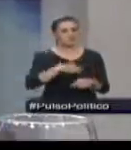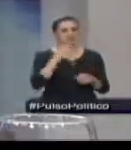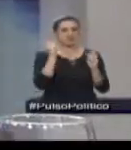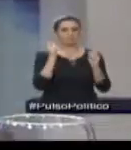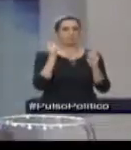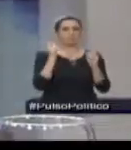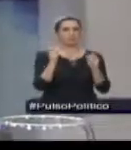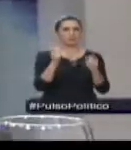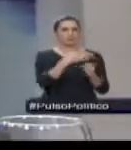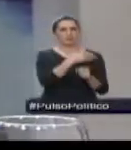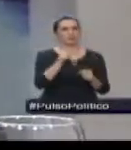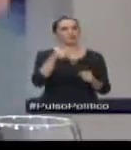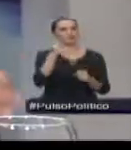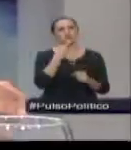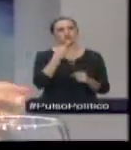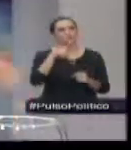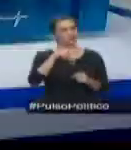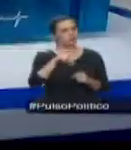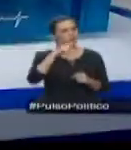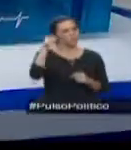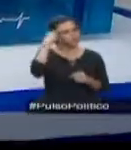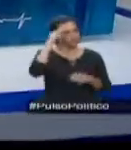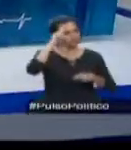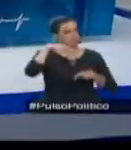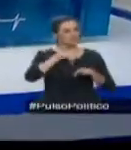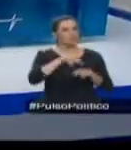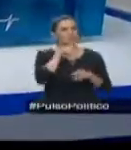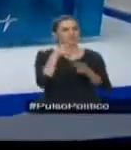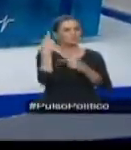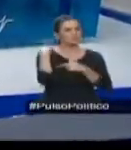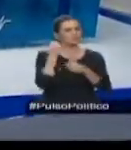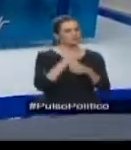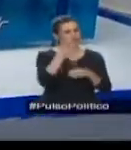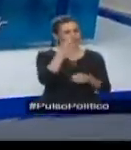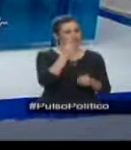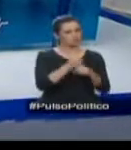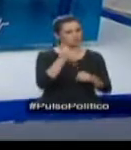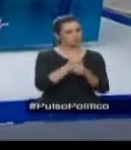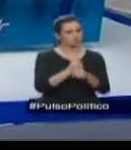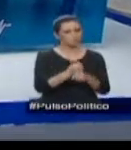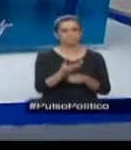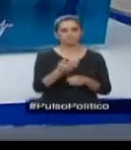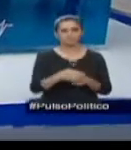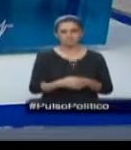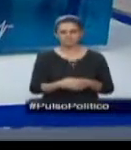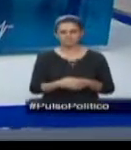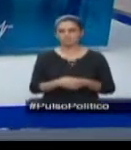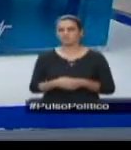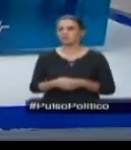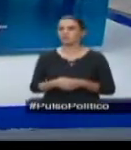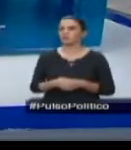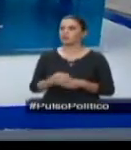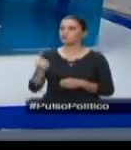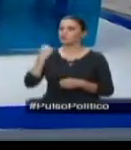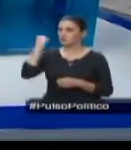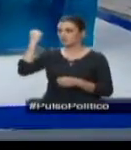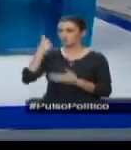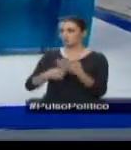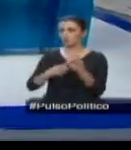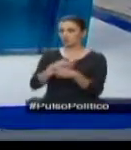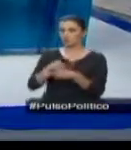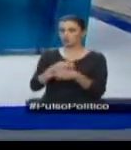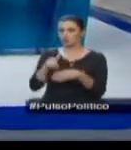y ahora voy a decir no que sea el gobierno nacional el que se encarga de la 2 minutos 20 juan carlos casinelli si los derechos que se pre